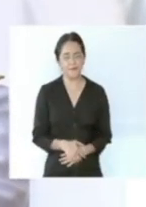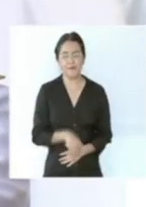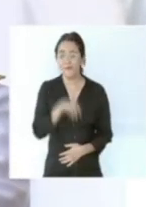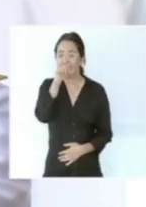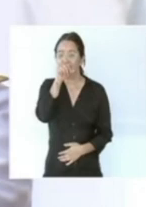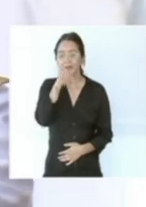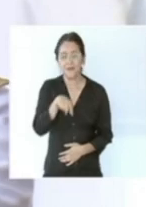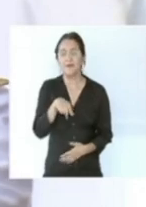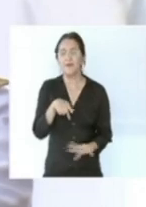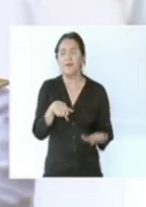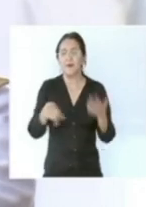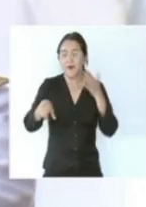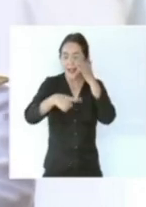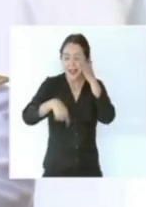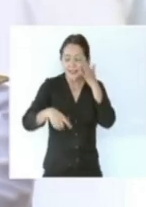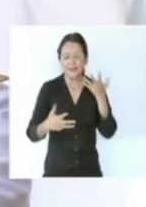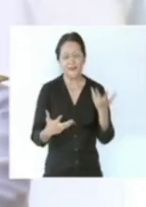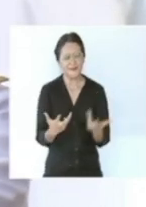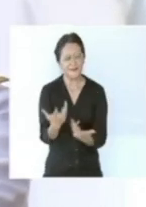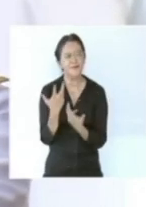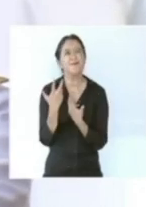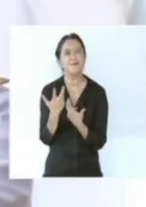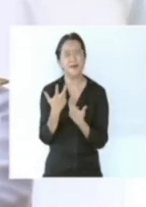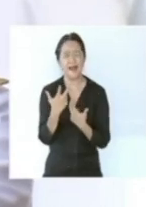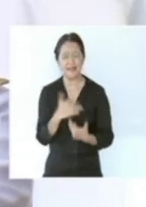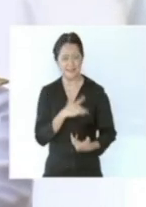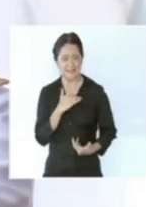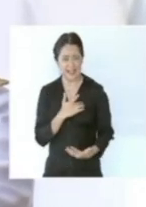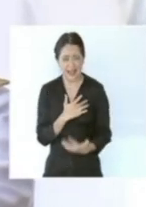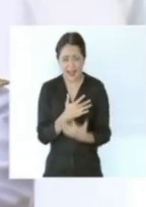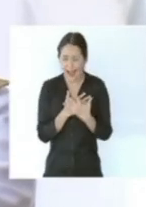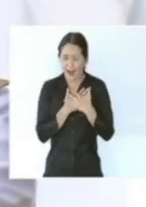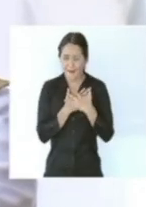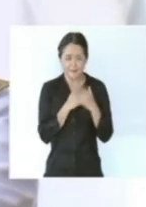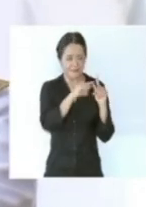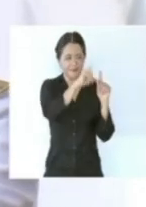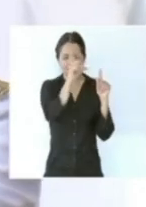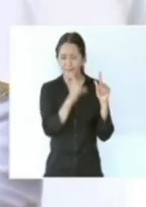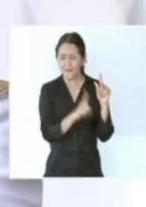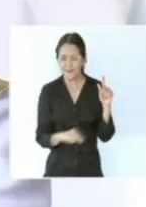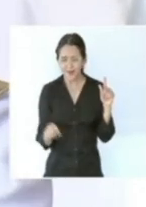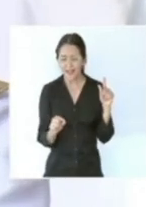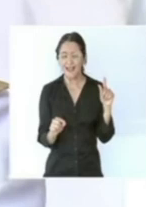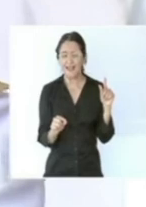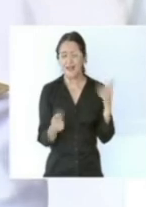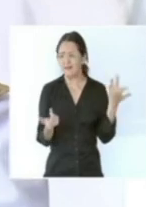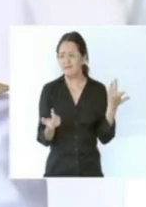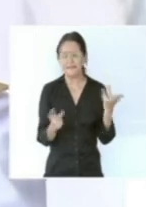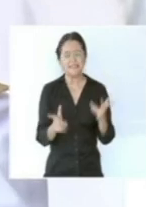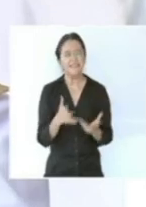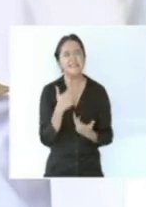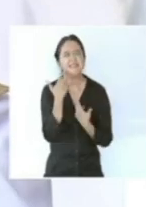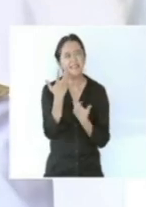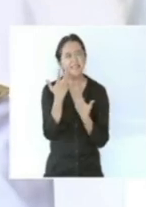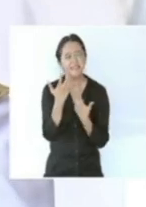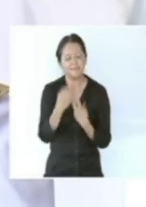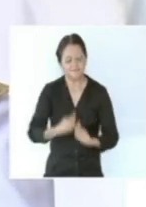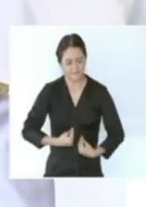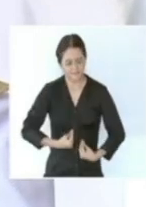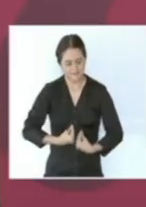así de glorioso es el amor patrio que actualmente nos guía a darlo todo por